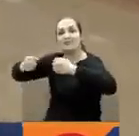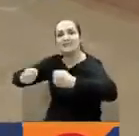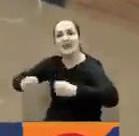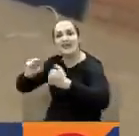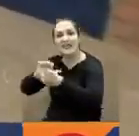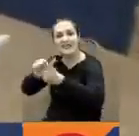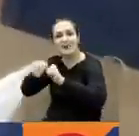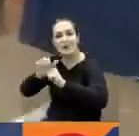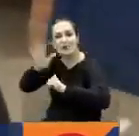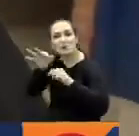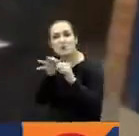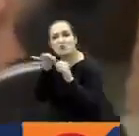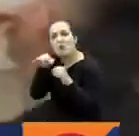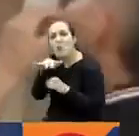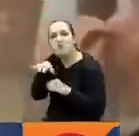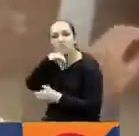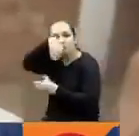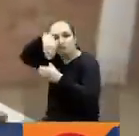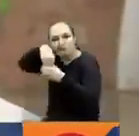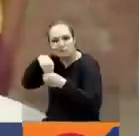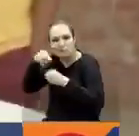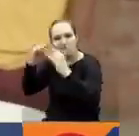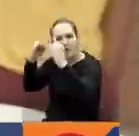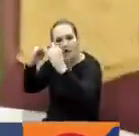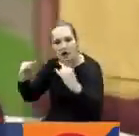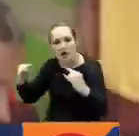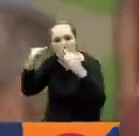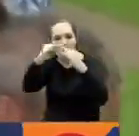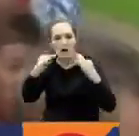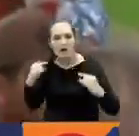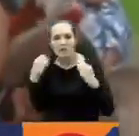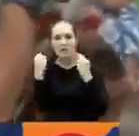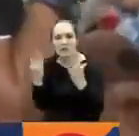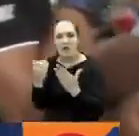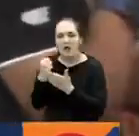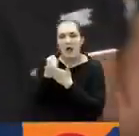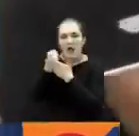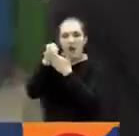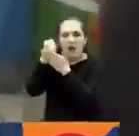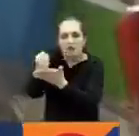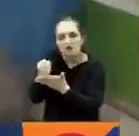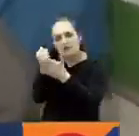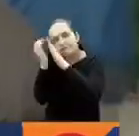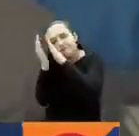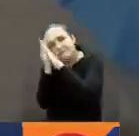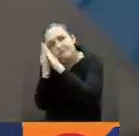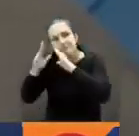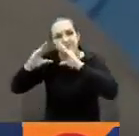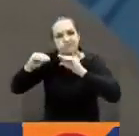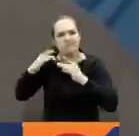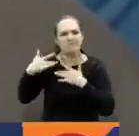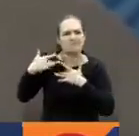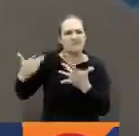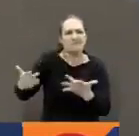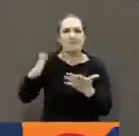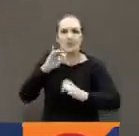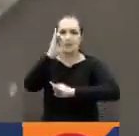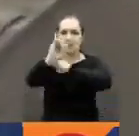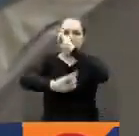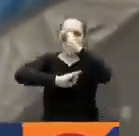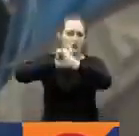los tres albergues a ellos se le ha brindado asistencia humanitaria a algunas carpas que han sido donadas por organismos